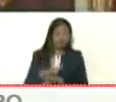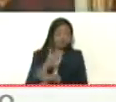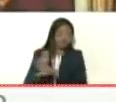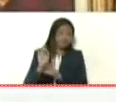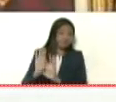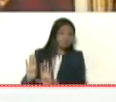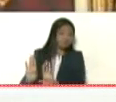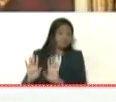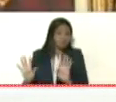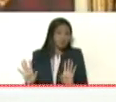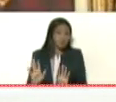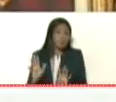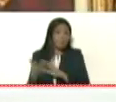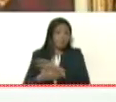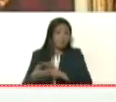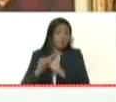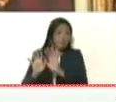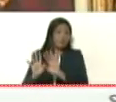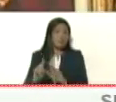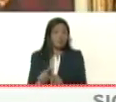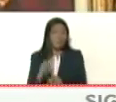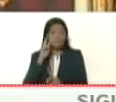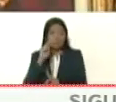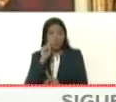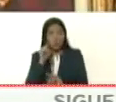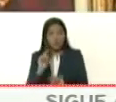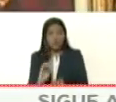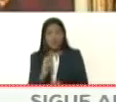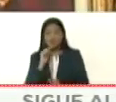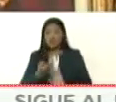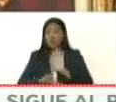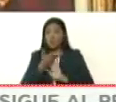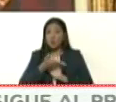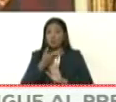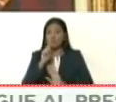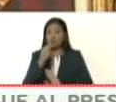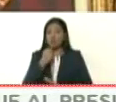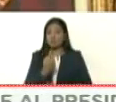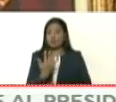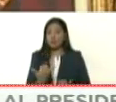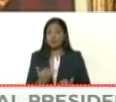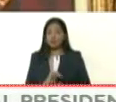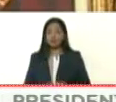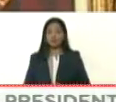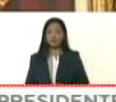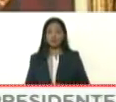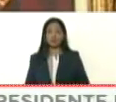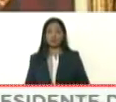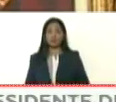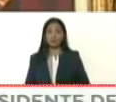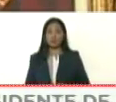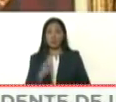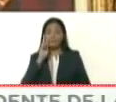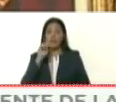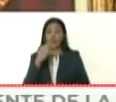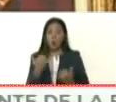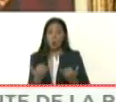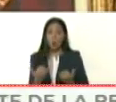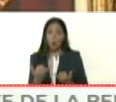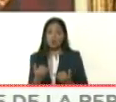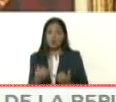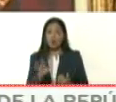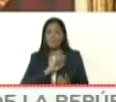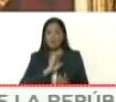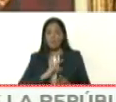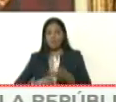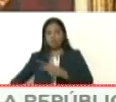lo pierden. Bueno, fíjense ustedes, es muy importante, estaba diciendo, el aspecto de la autoproducción,